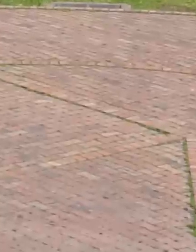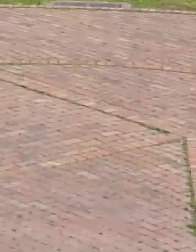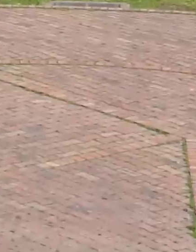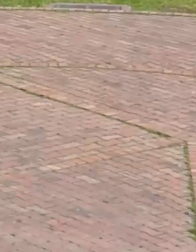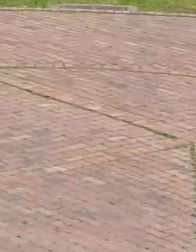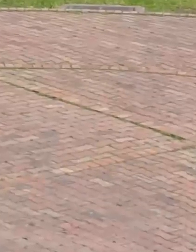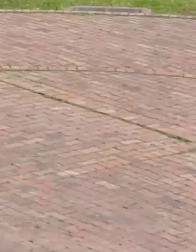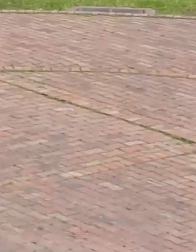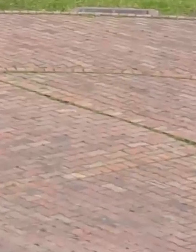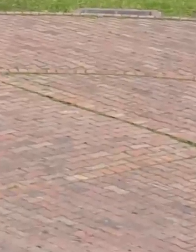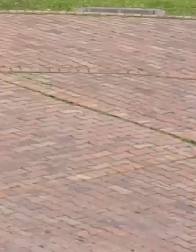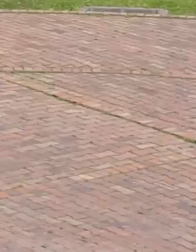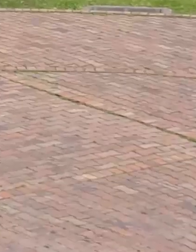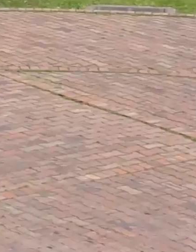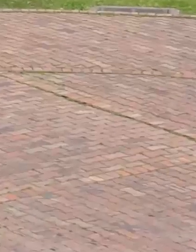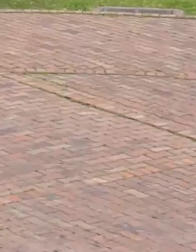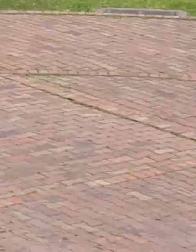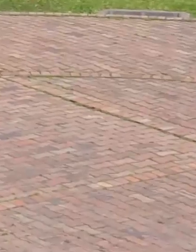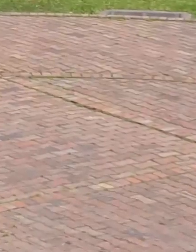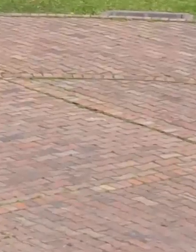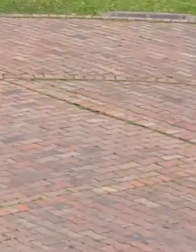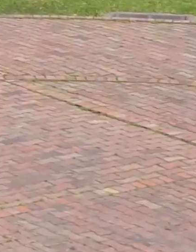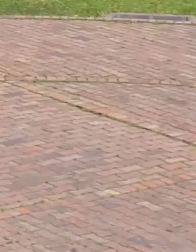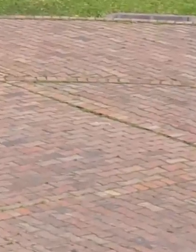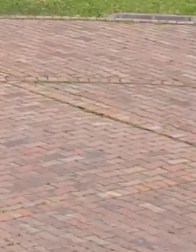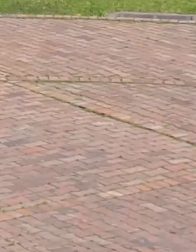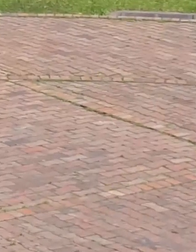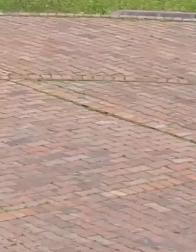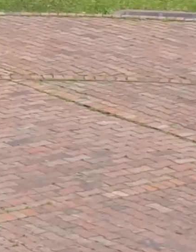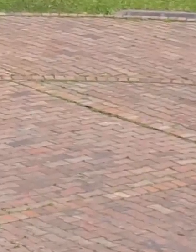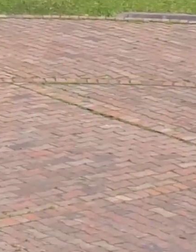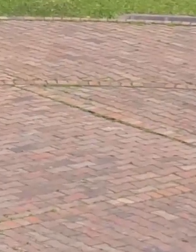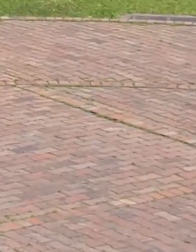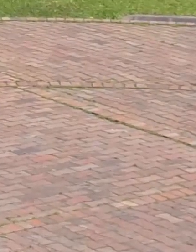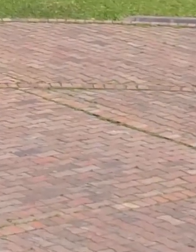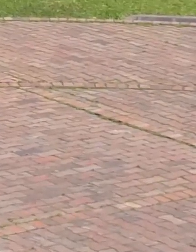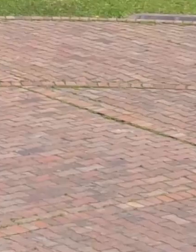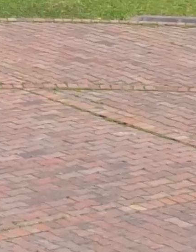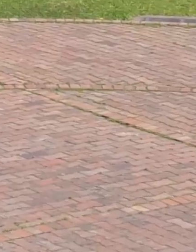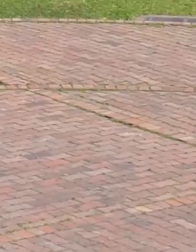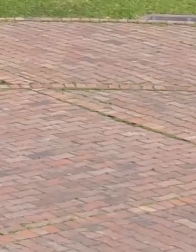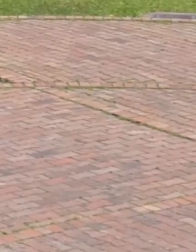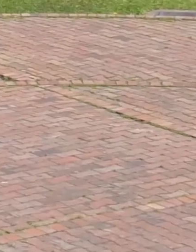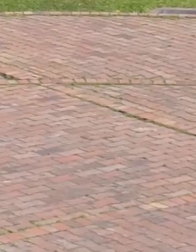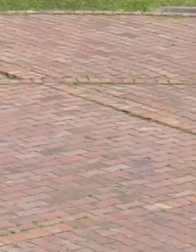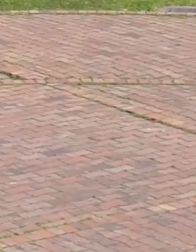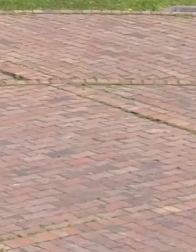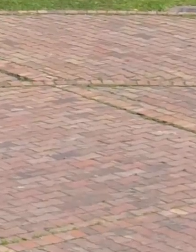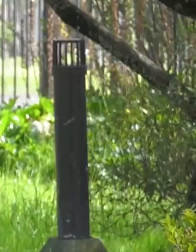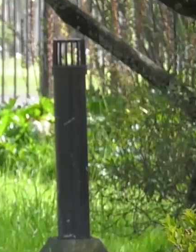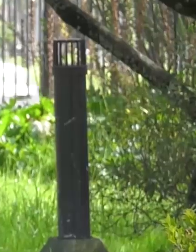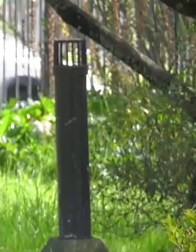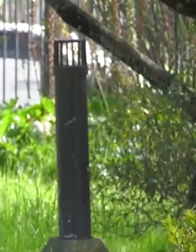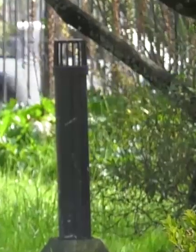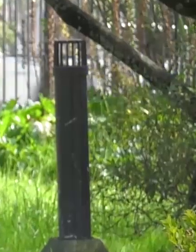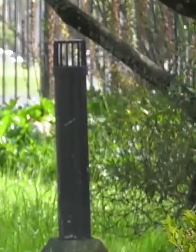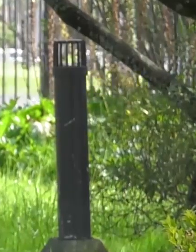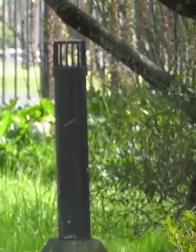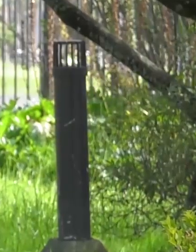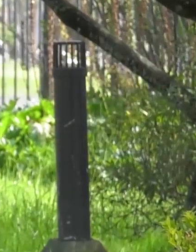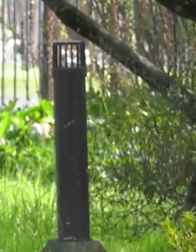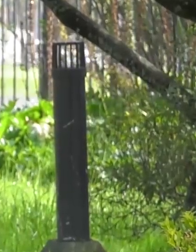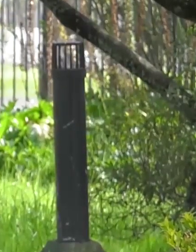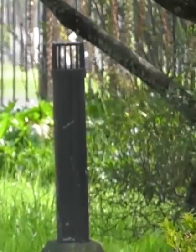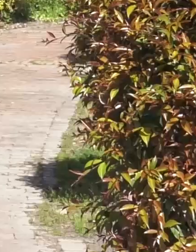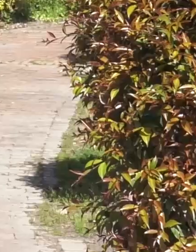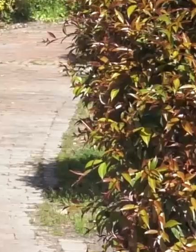Arquitectónico Sede Gobernación. Y la empresa inmobiliaria y de servicios logísticos de Cundinamarca ha sido pues la garante de sus derechos todo